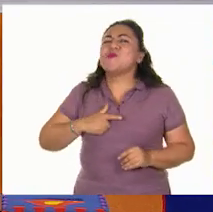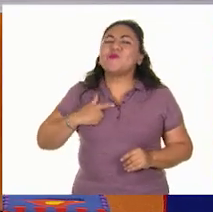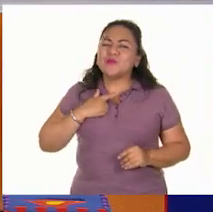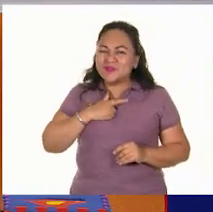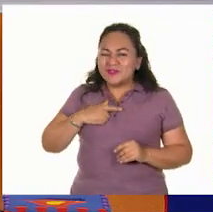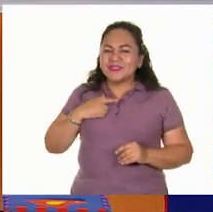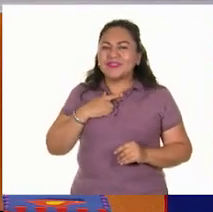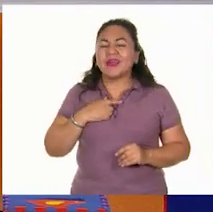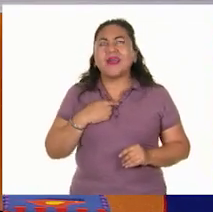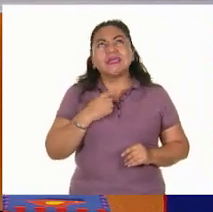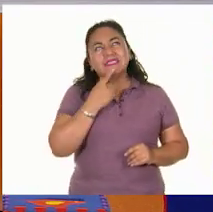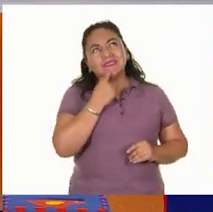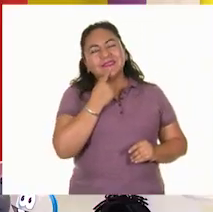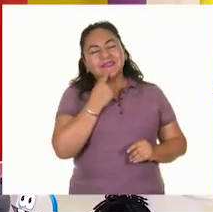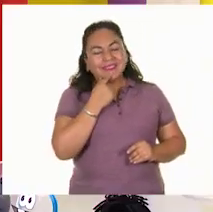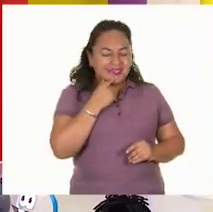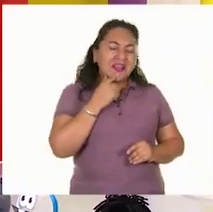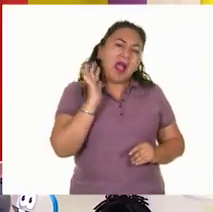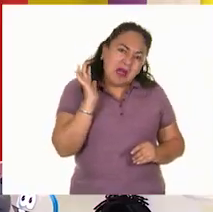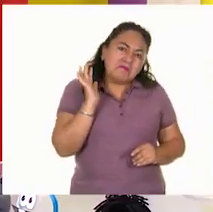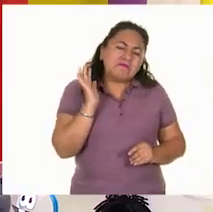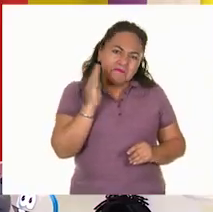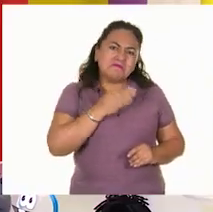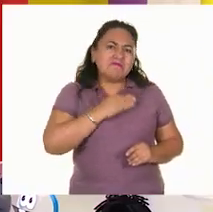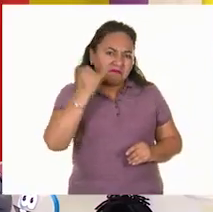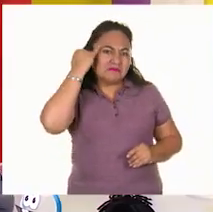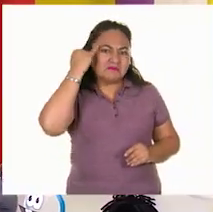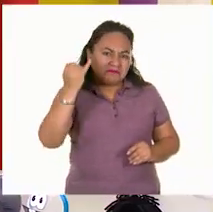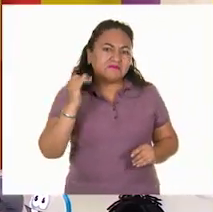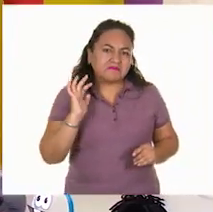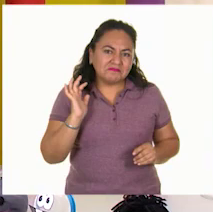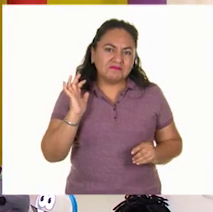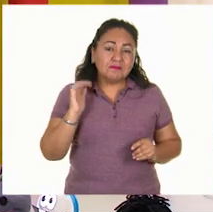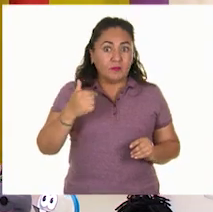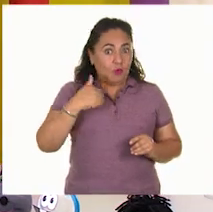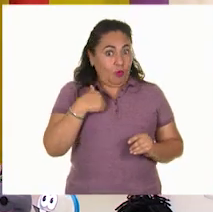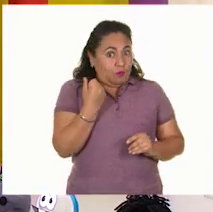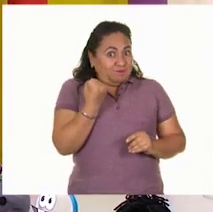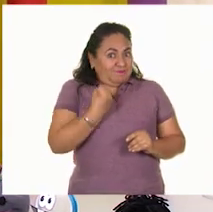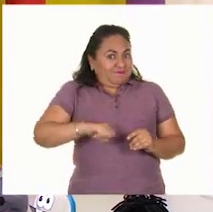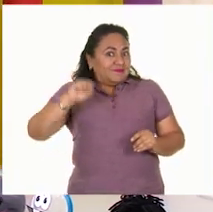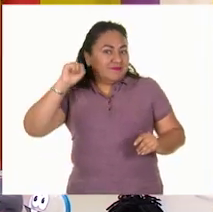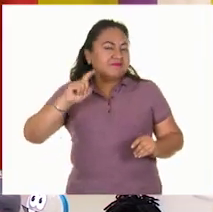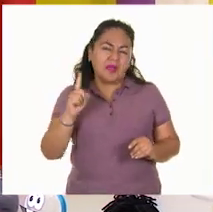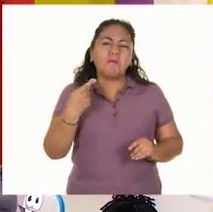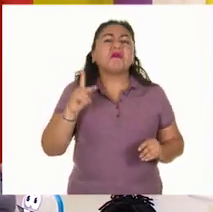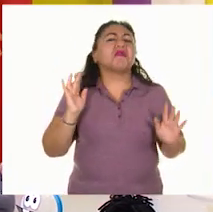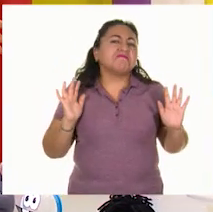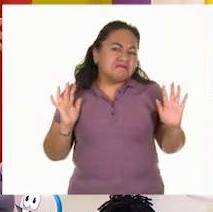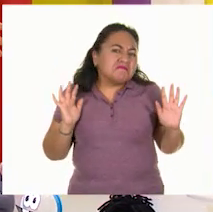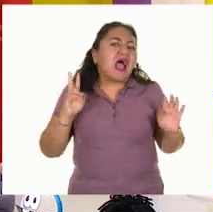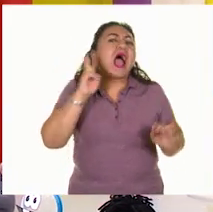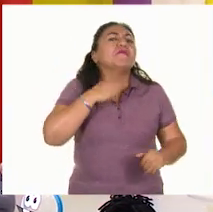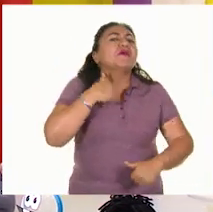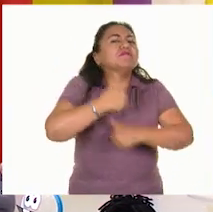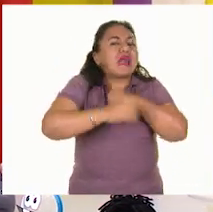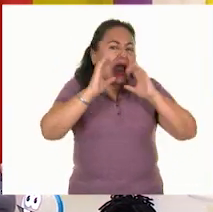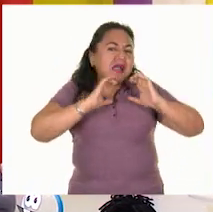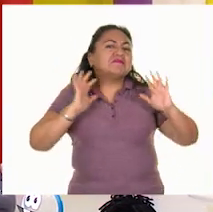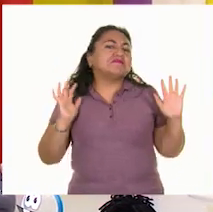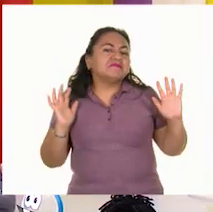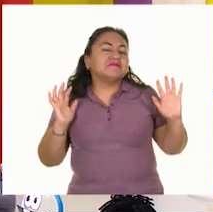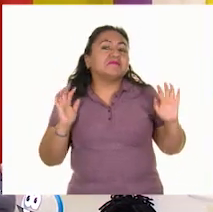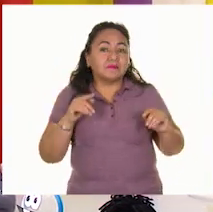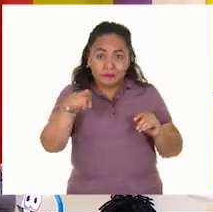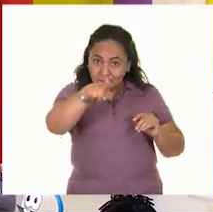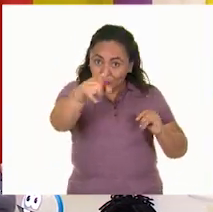mucho. Oye, pues me parece una muy buena idea. ¿Quieres? No soy muy bueno en esto, pero vamos a hacer el mejor esfuerzo. Así que,